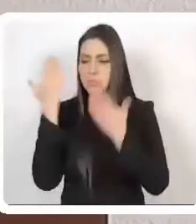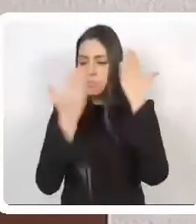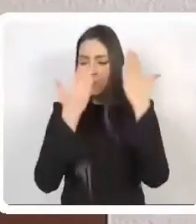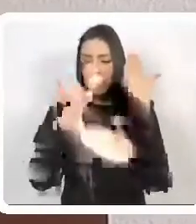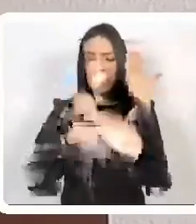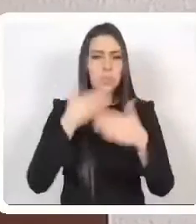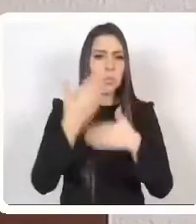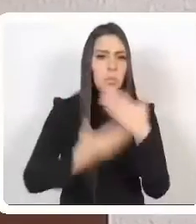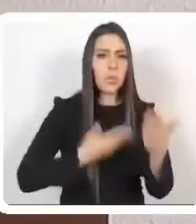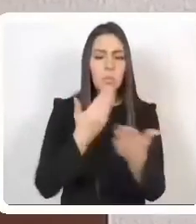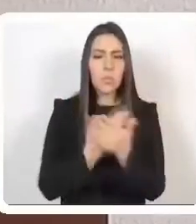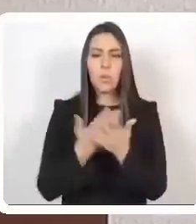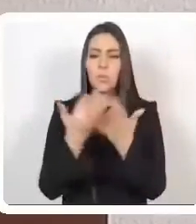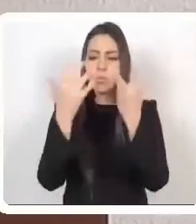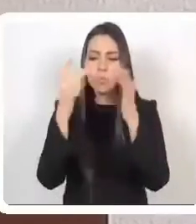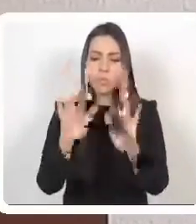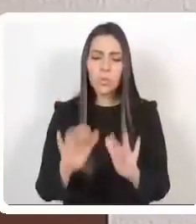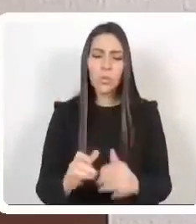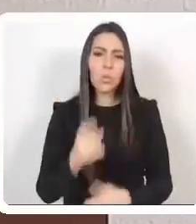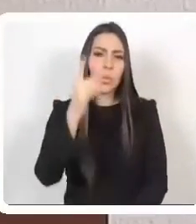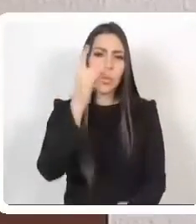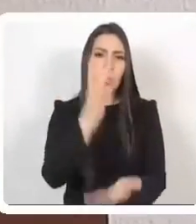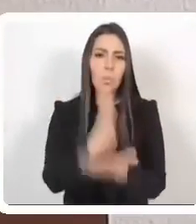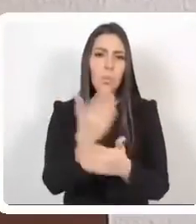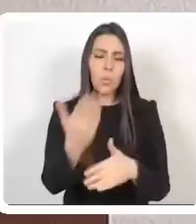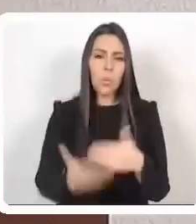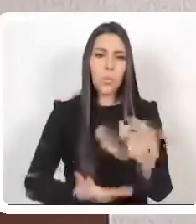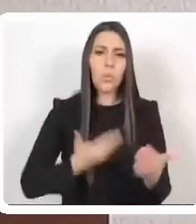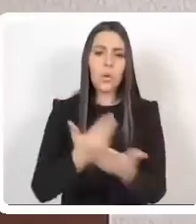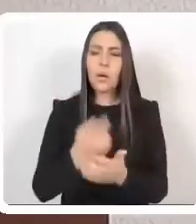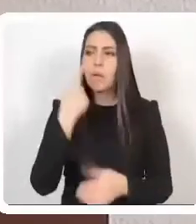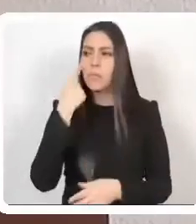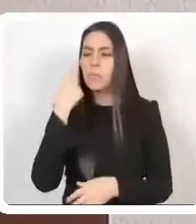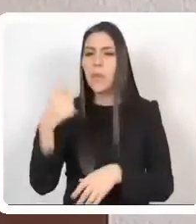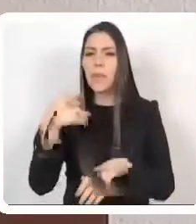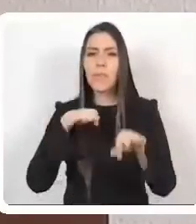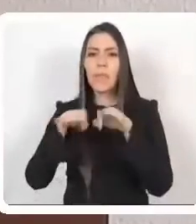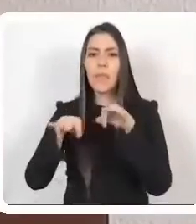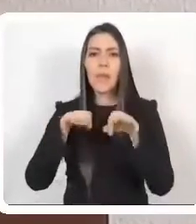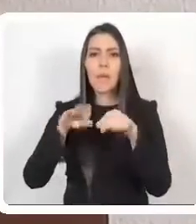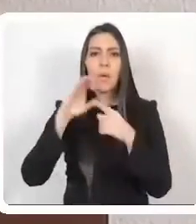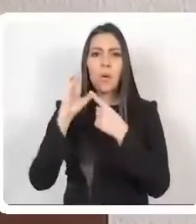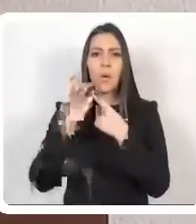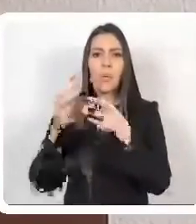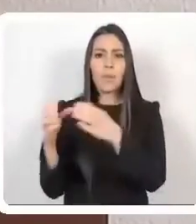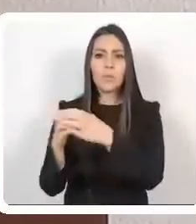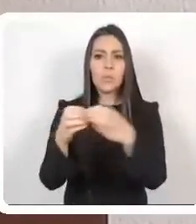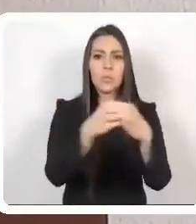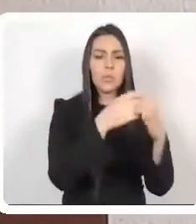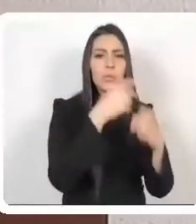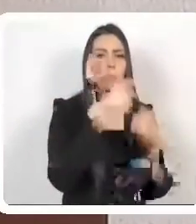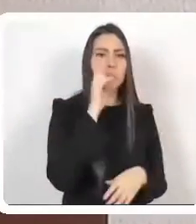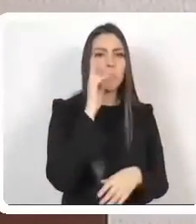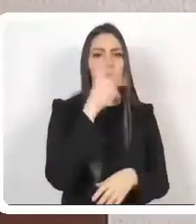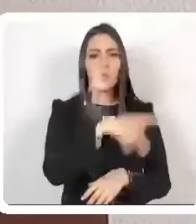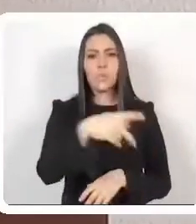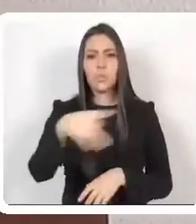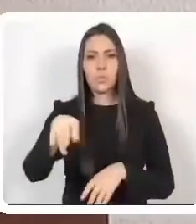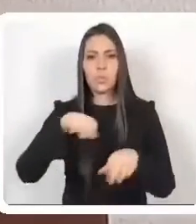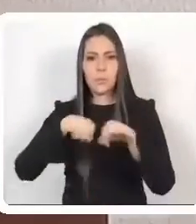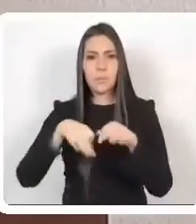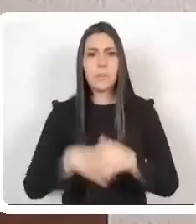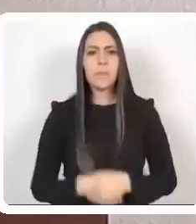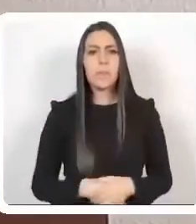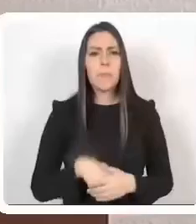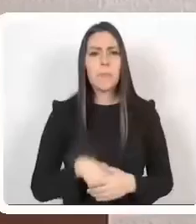de decreto que expresen el resultado de los trabajos de las Comisiones Unidas. Desarrollando el estudio de las iniciativas